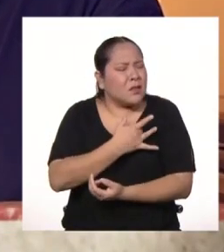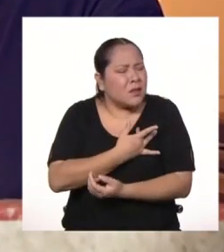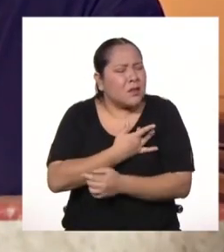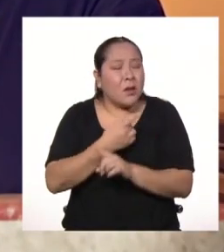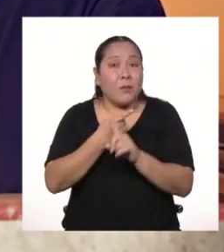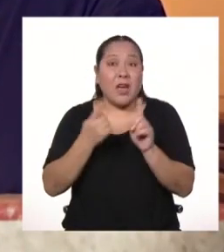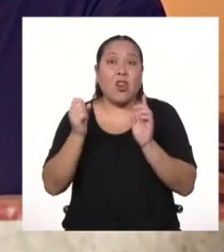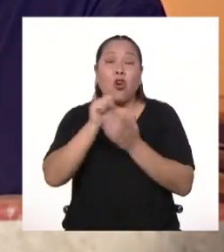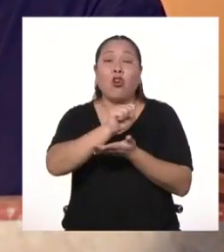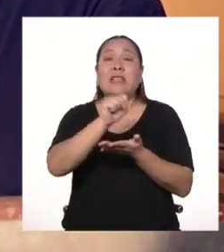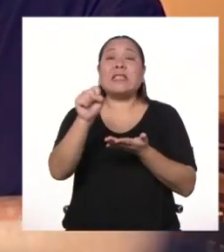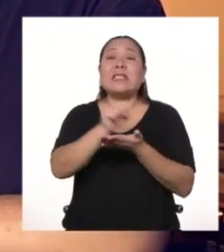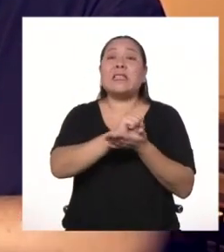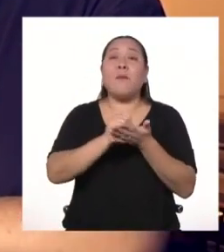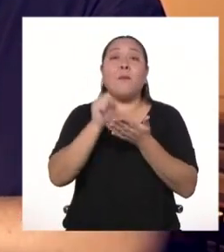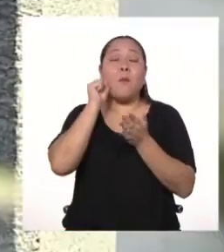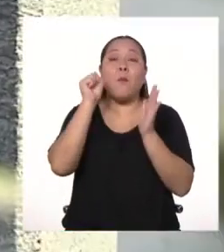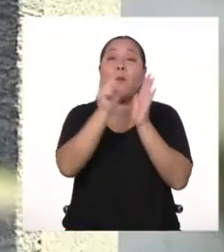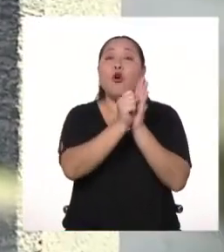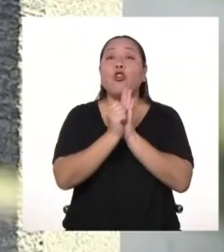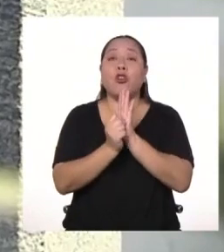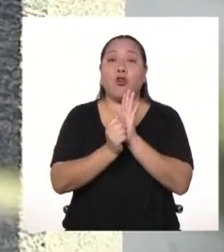significativo en ese momento, ¿no?